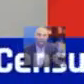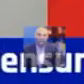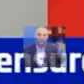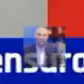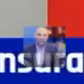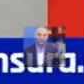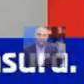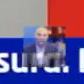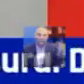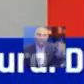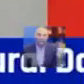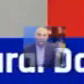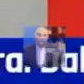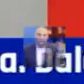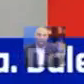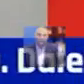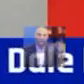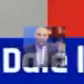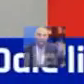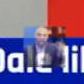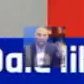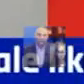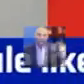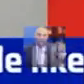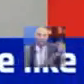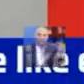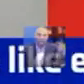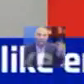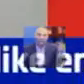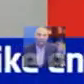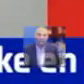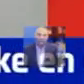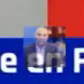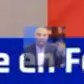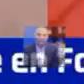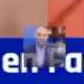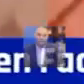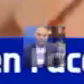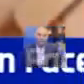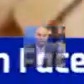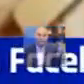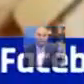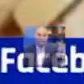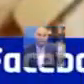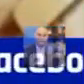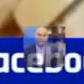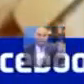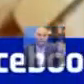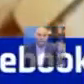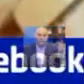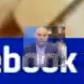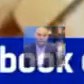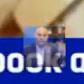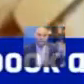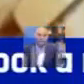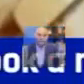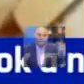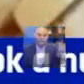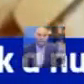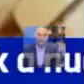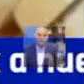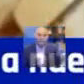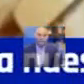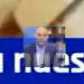cúpulas se les perdonaron miles de millones de pesos en el pago de impuestos, según reveló el Servicio de